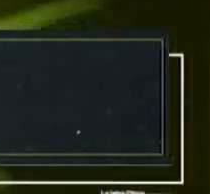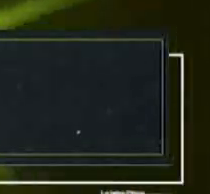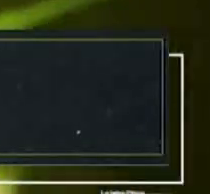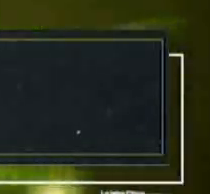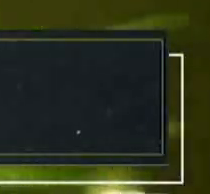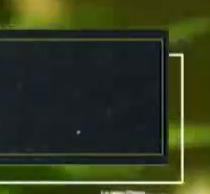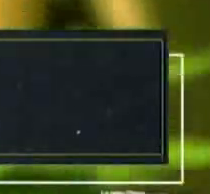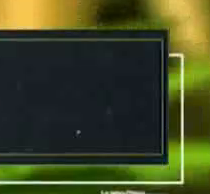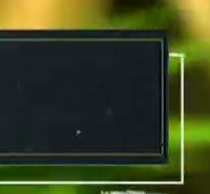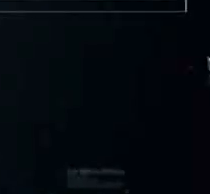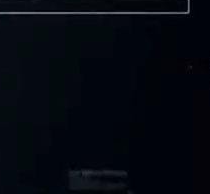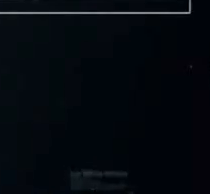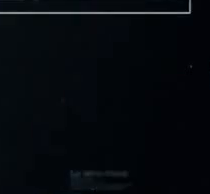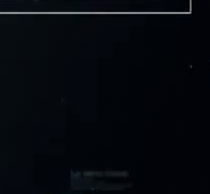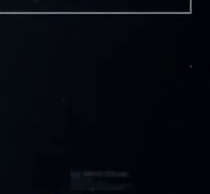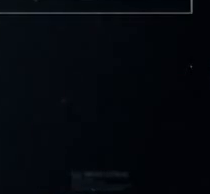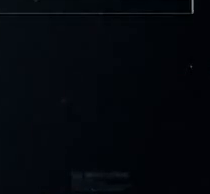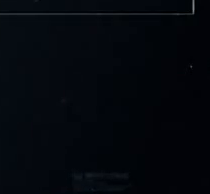riquísimos.